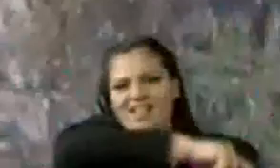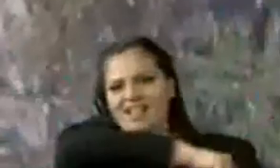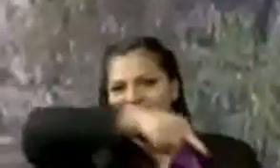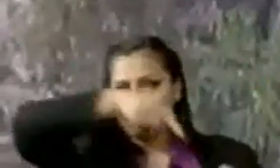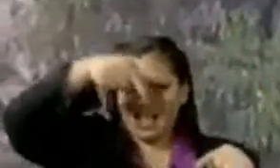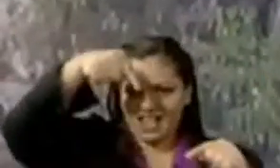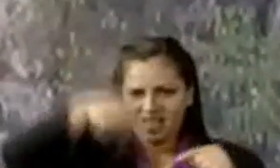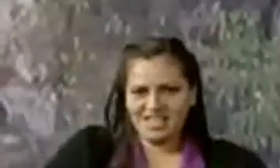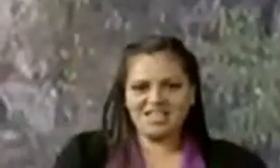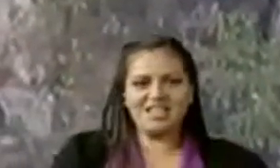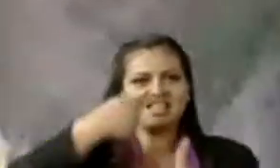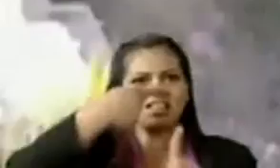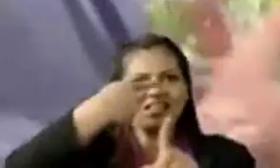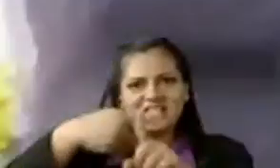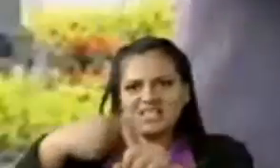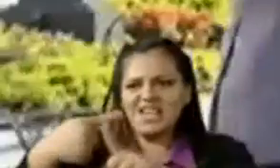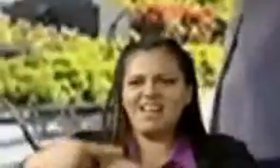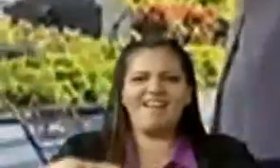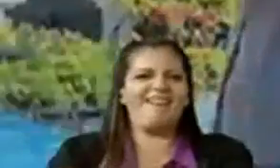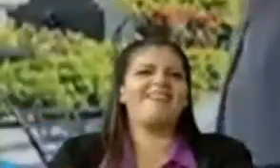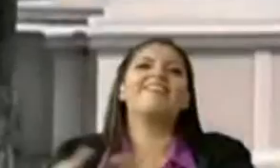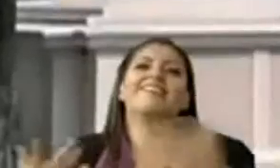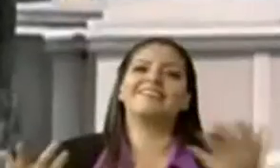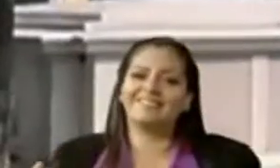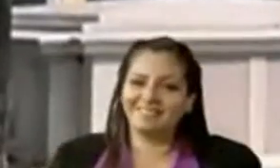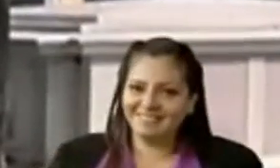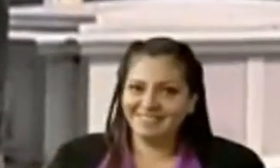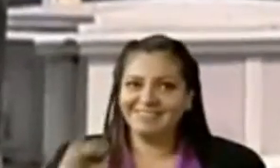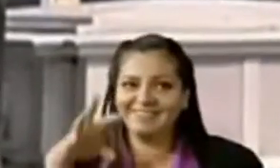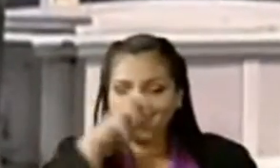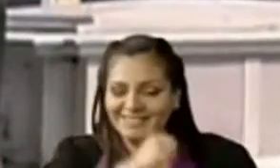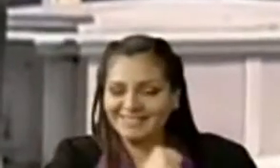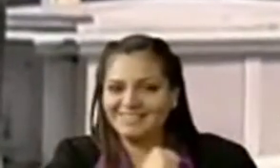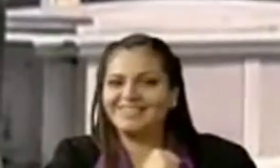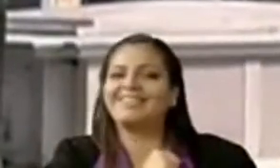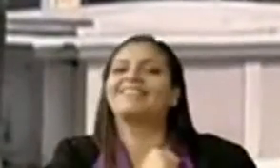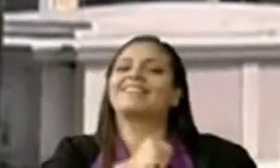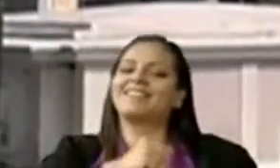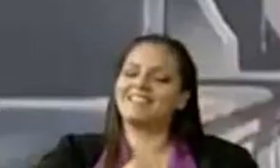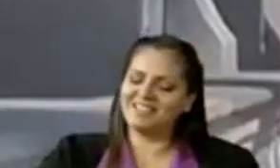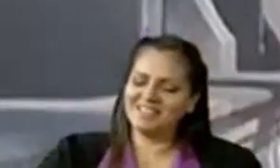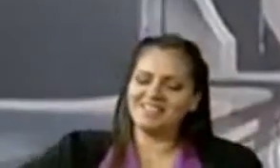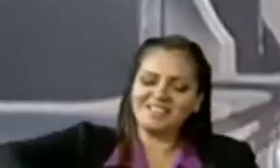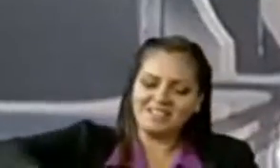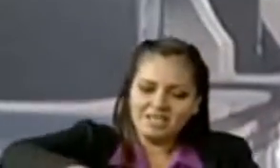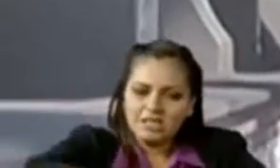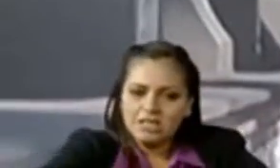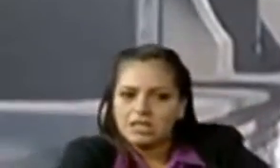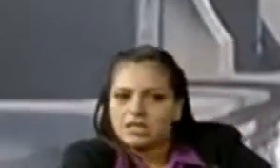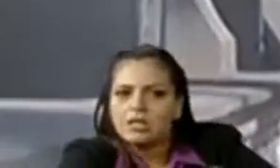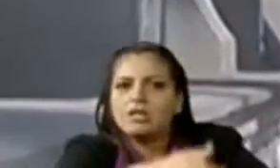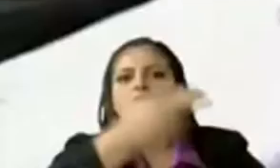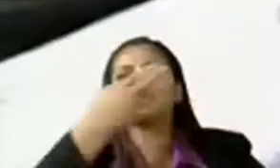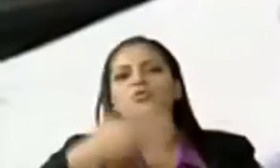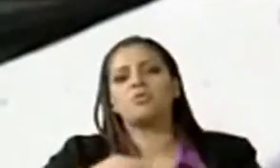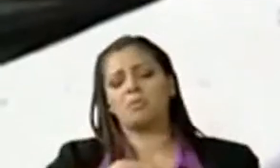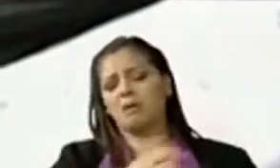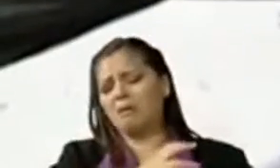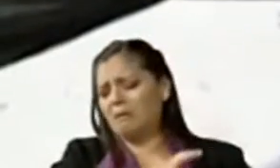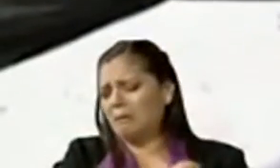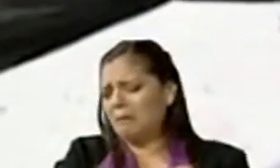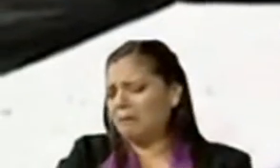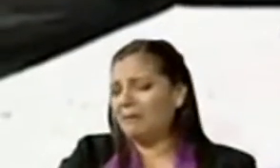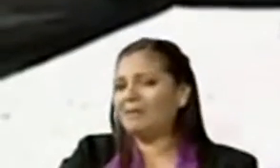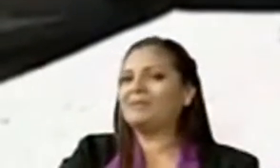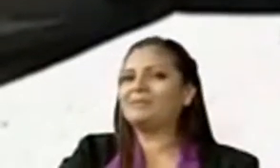completo. El Cementerio General es el último punto de este lúgubre caminar, sitio dedicado al descanso de miles y